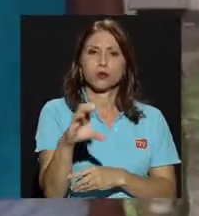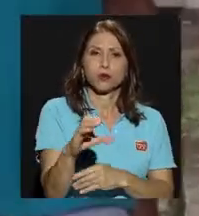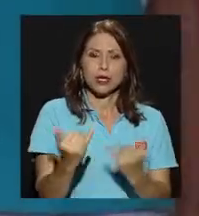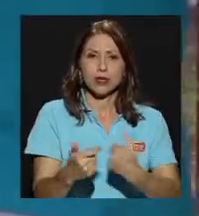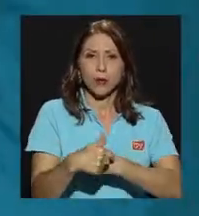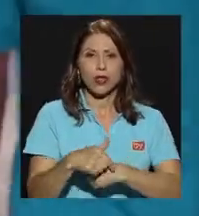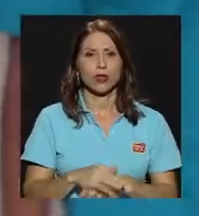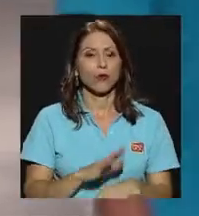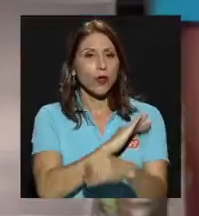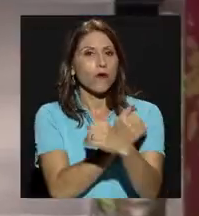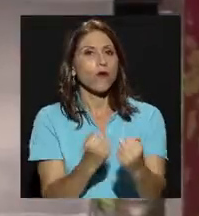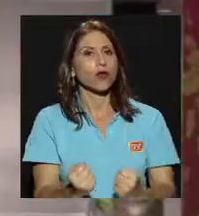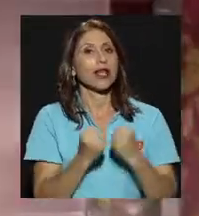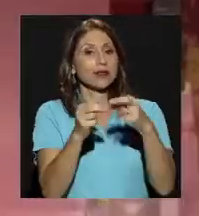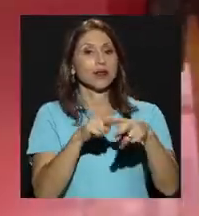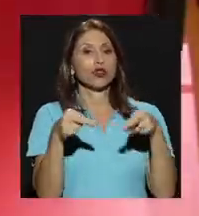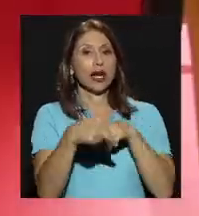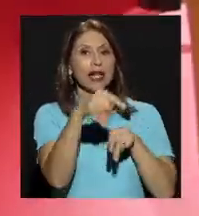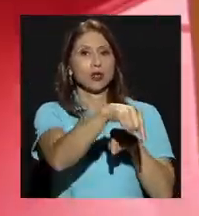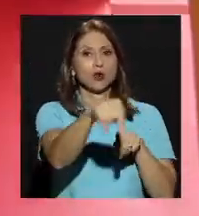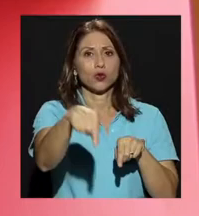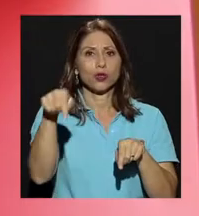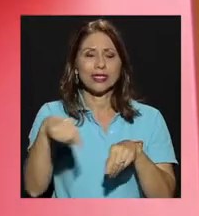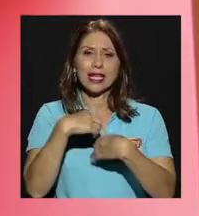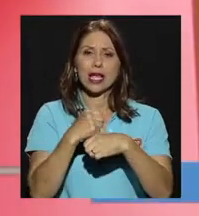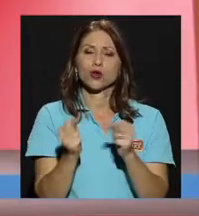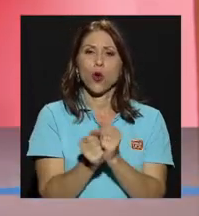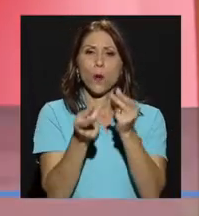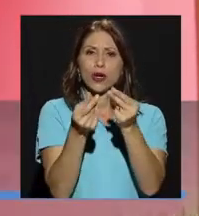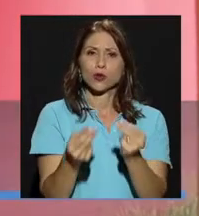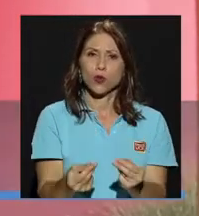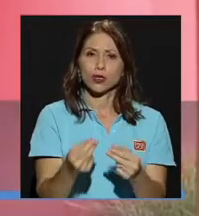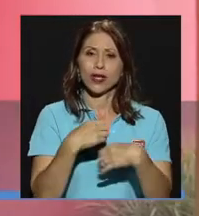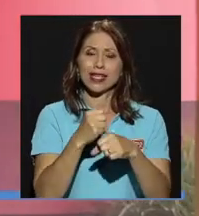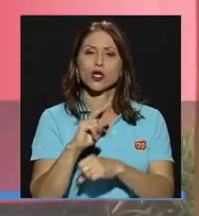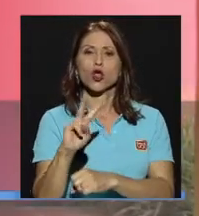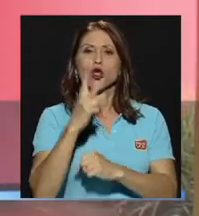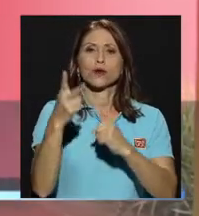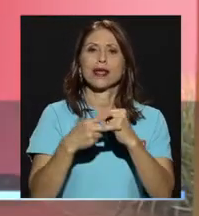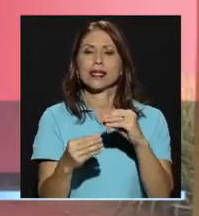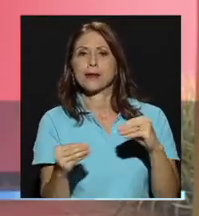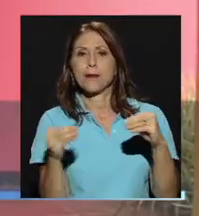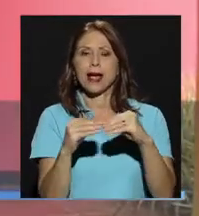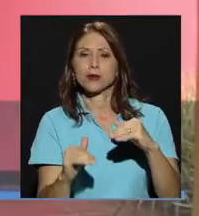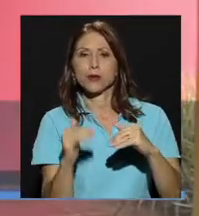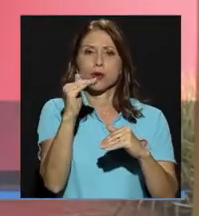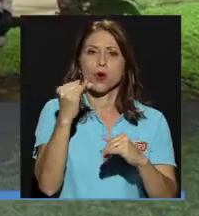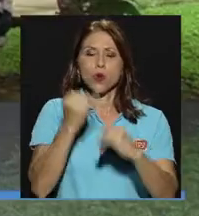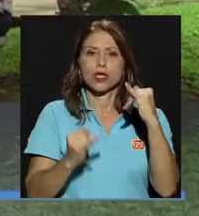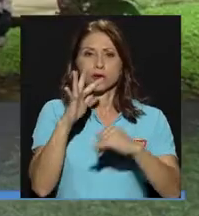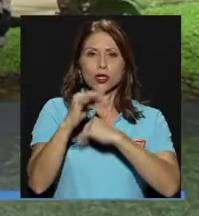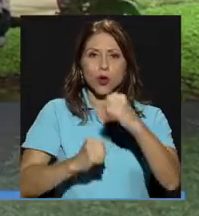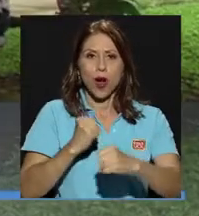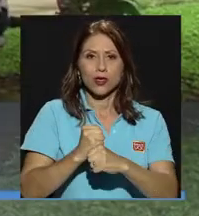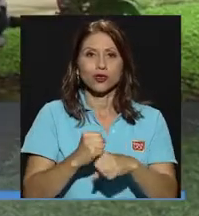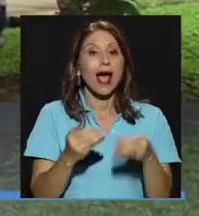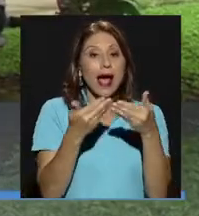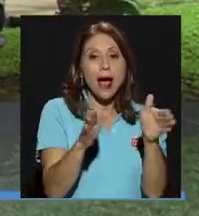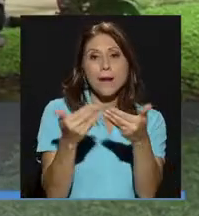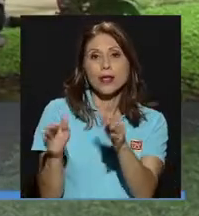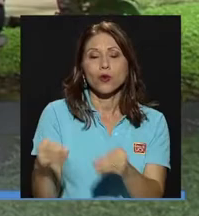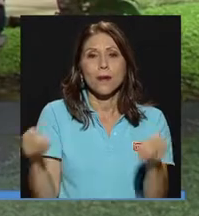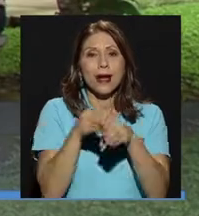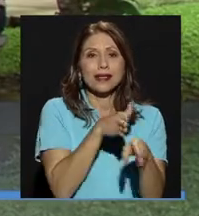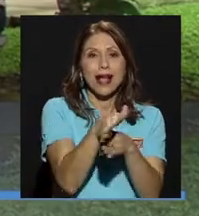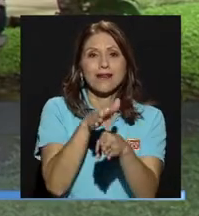El fortalecimiento de la regionalización se ha realizado con un presupuesto que se ha duplicado en los últimos 5 años y la apertura de más